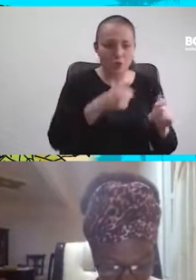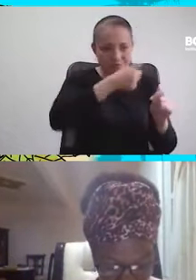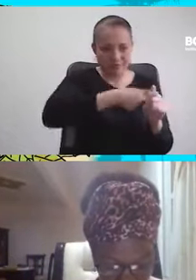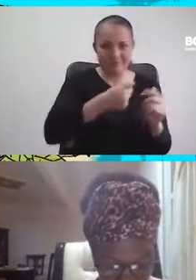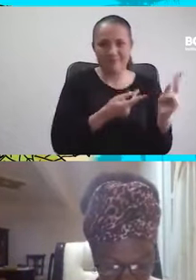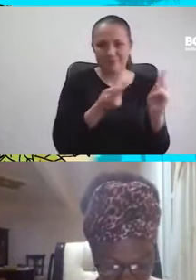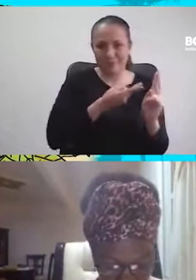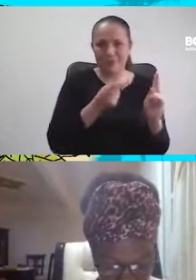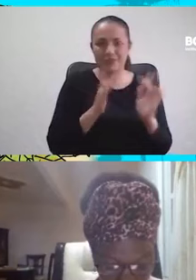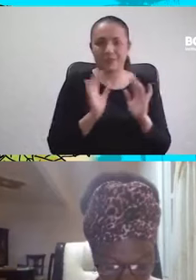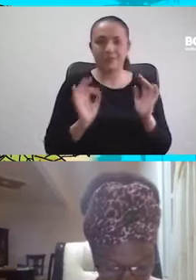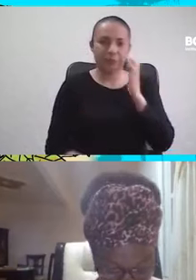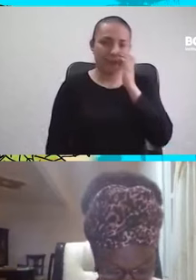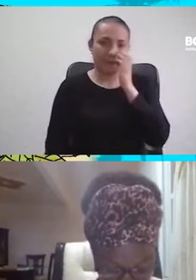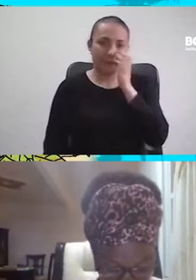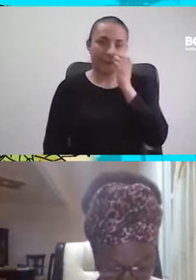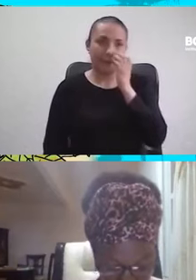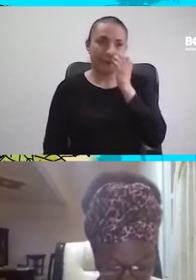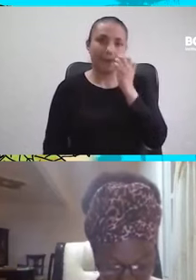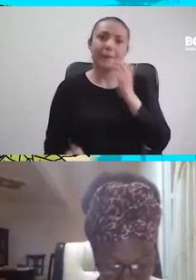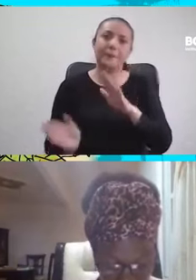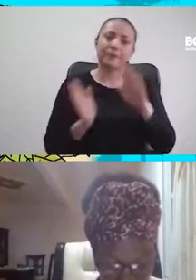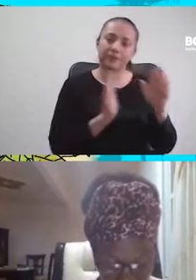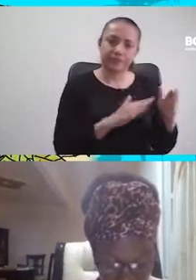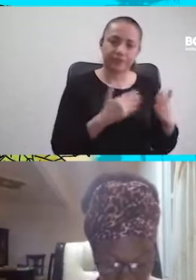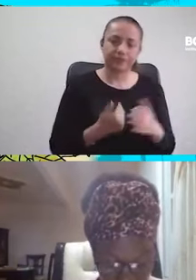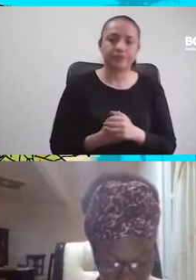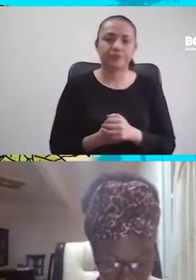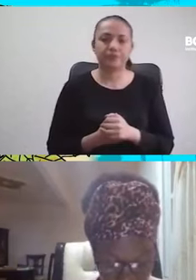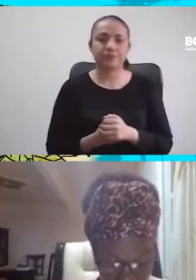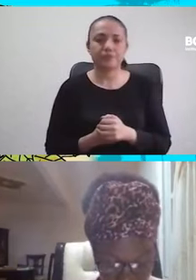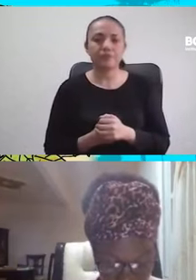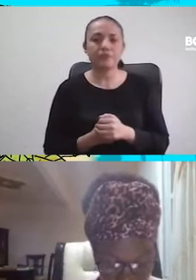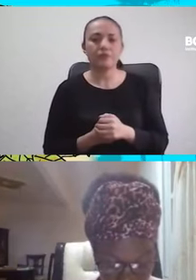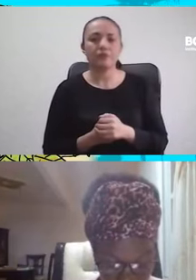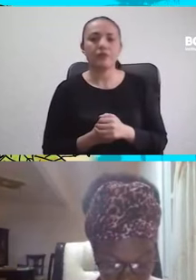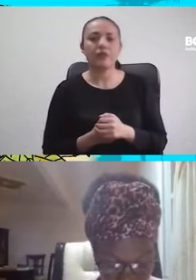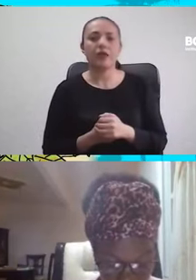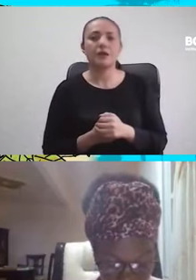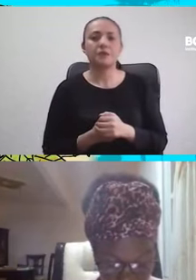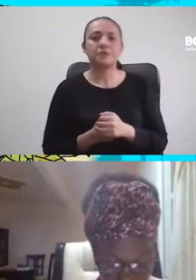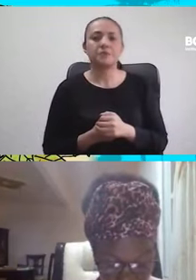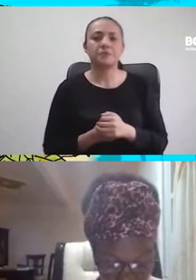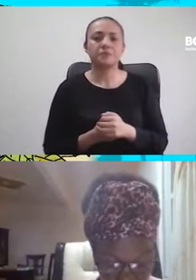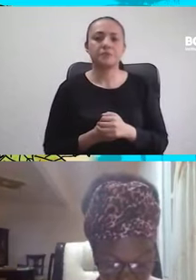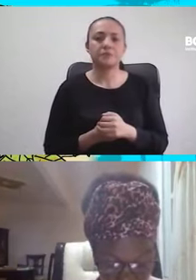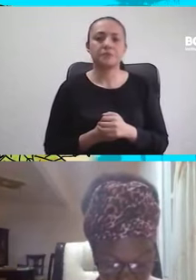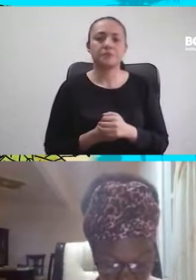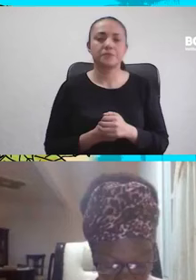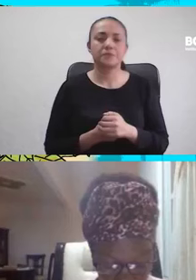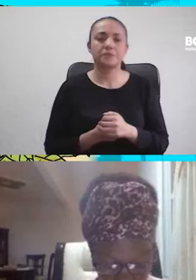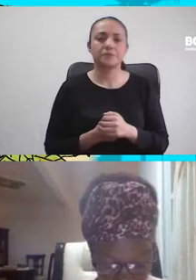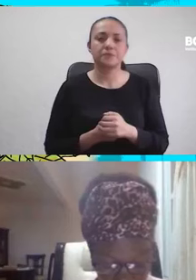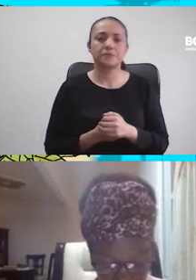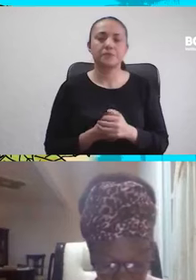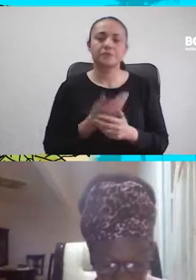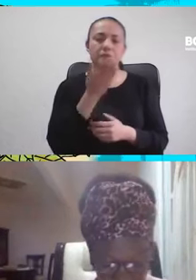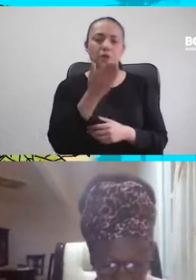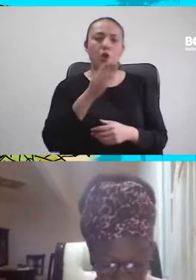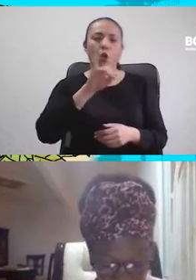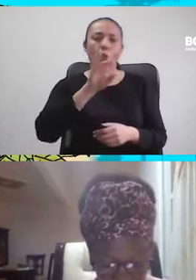ellos. Igualmente, siguiendo la línea, Uriel,